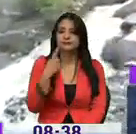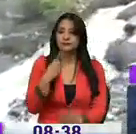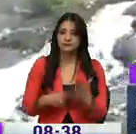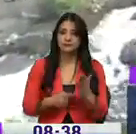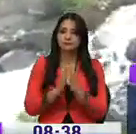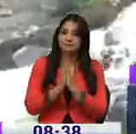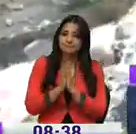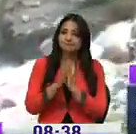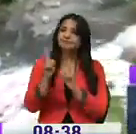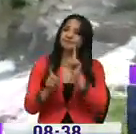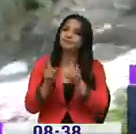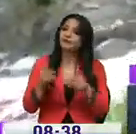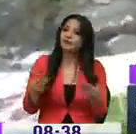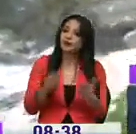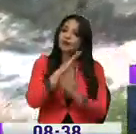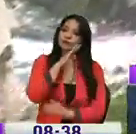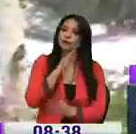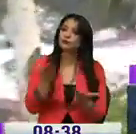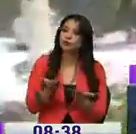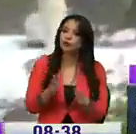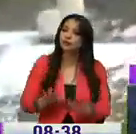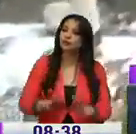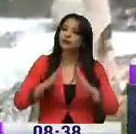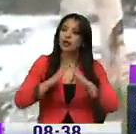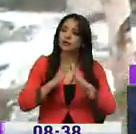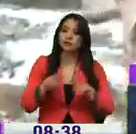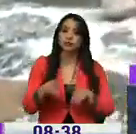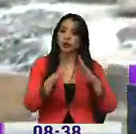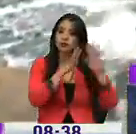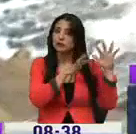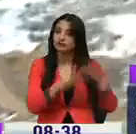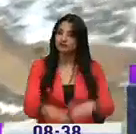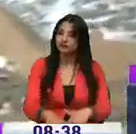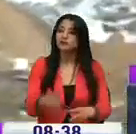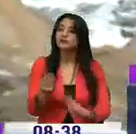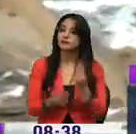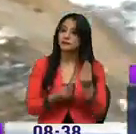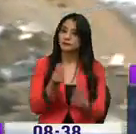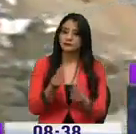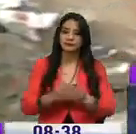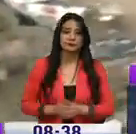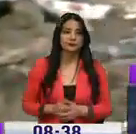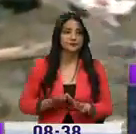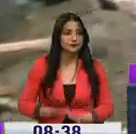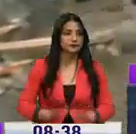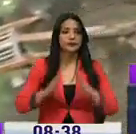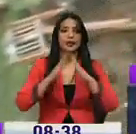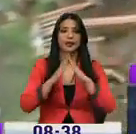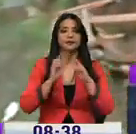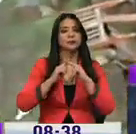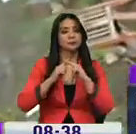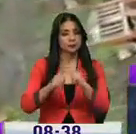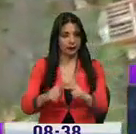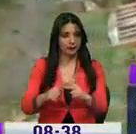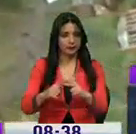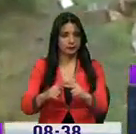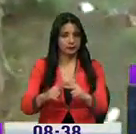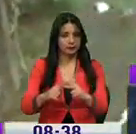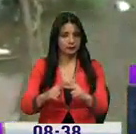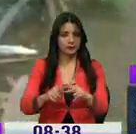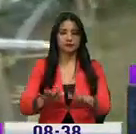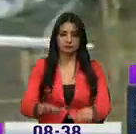¿Cómo está pasando usted? ¿Dónde está ahora viviendo luego que su casita se fue? Estamos en una casa prestada